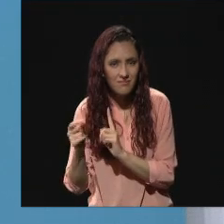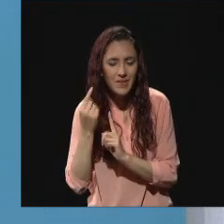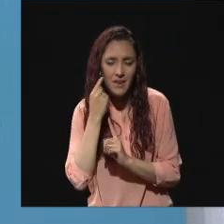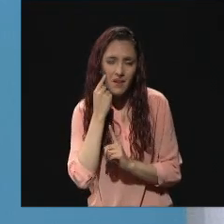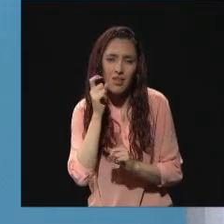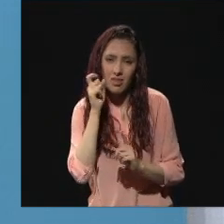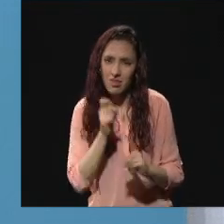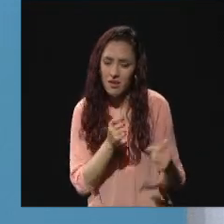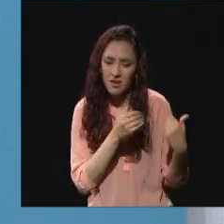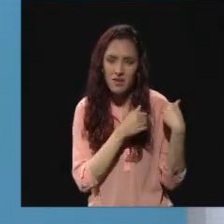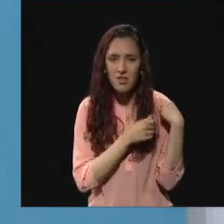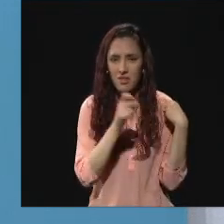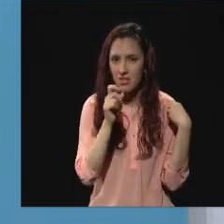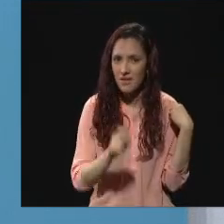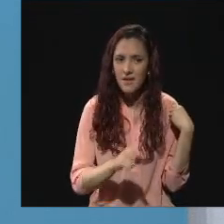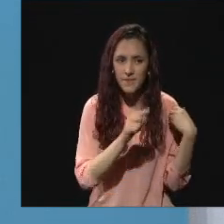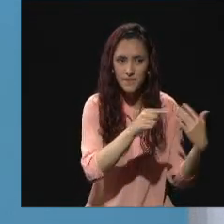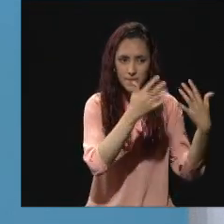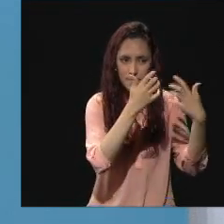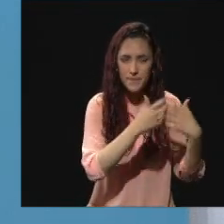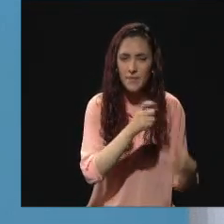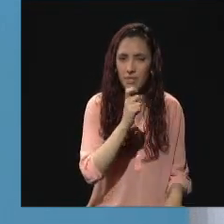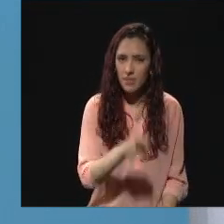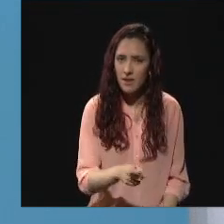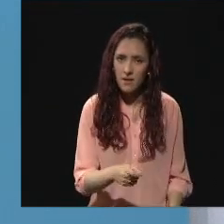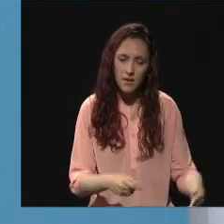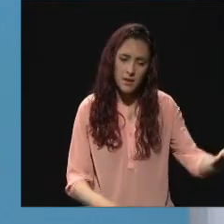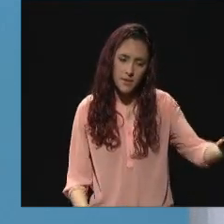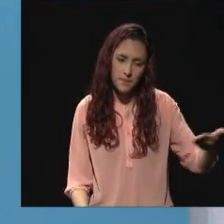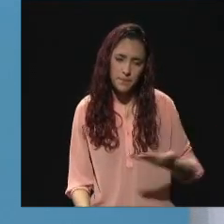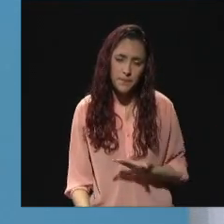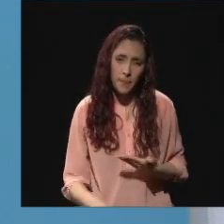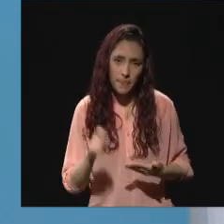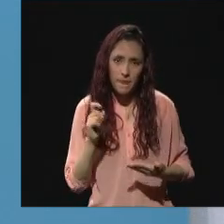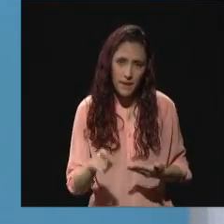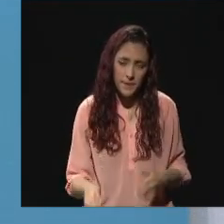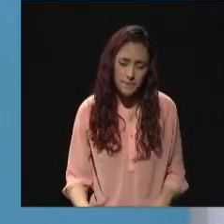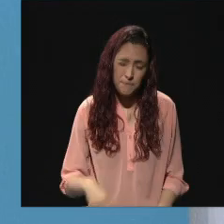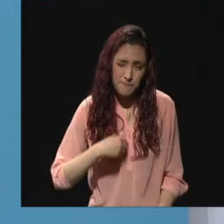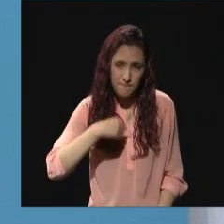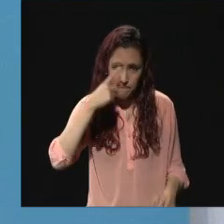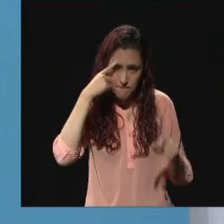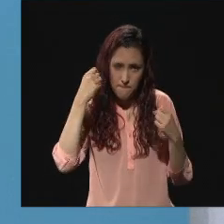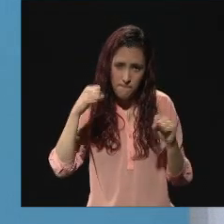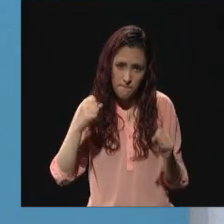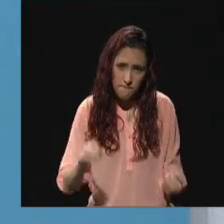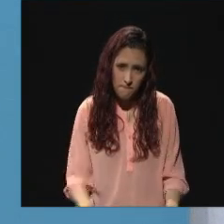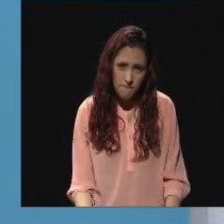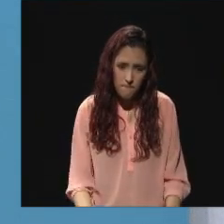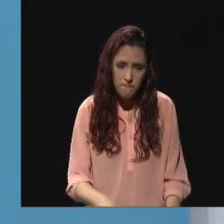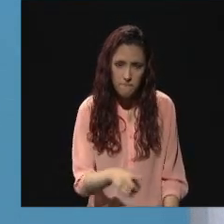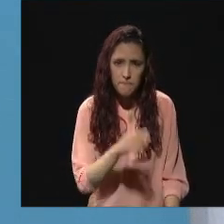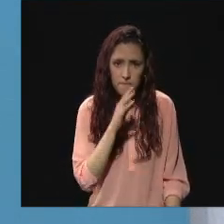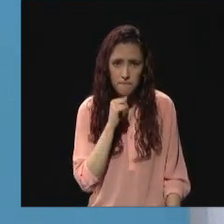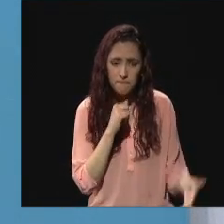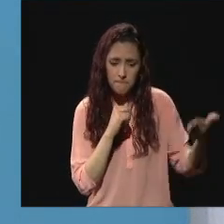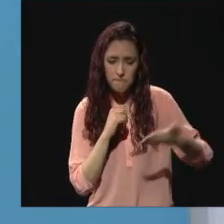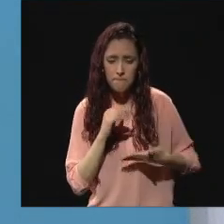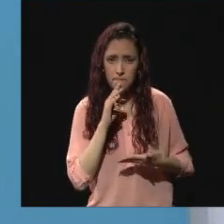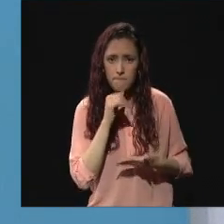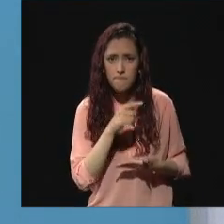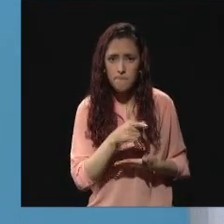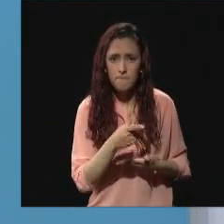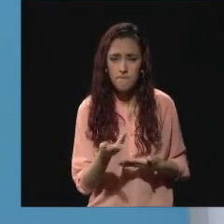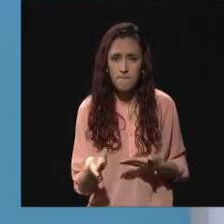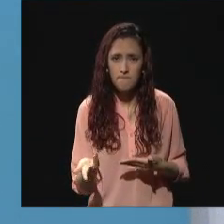una obligación de los operadores de enviar la factura lo que me preocupa de este usuario lo primero que me preocupa es que dice que no le llegaban las facturas